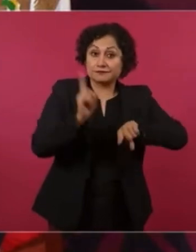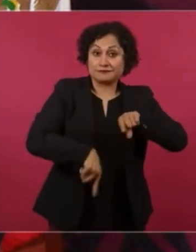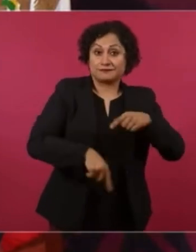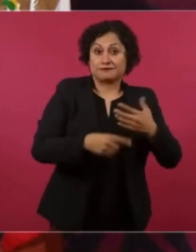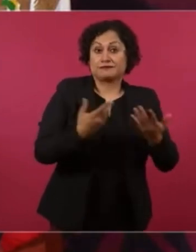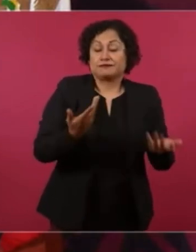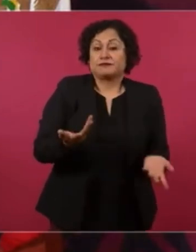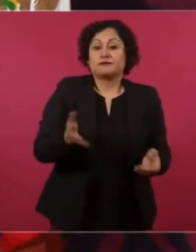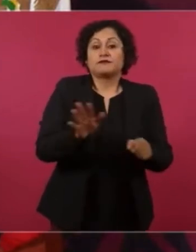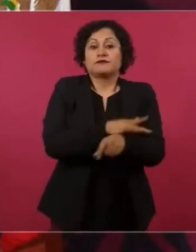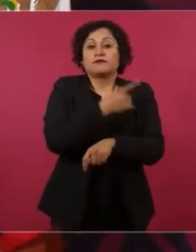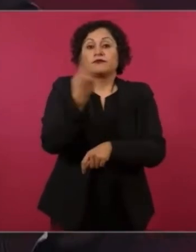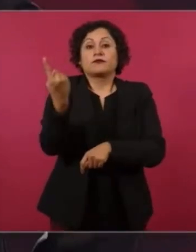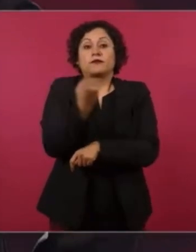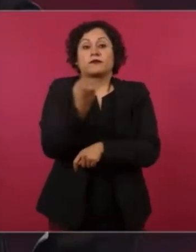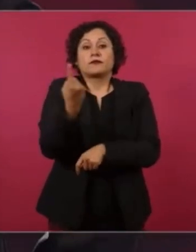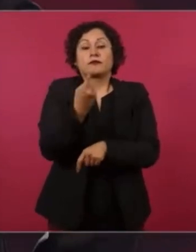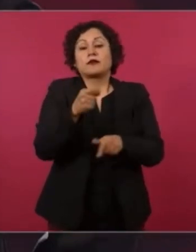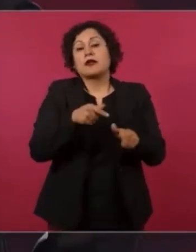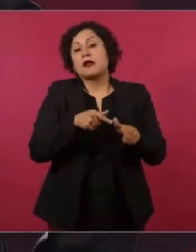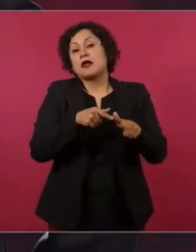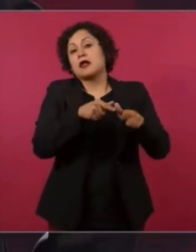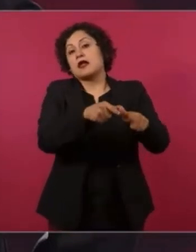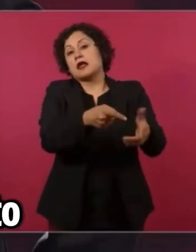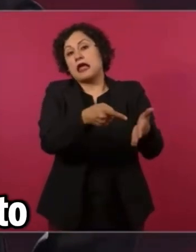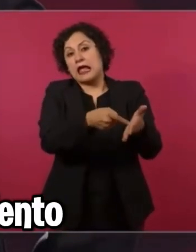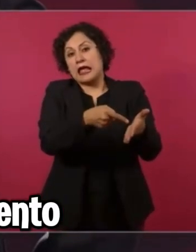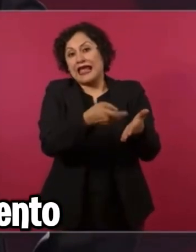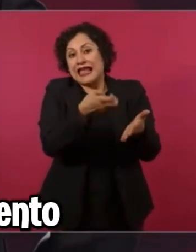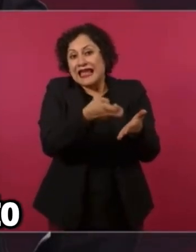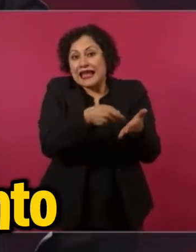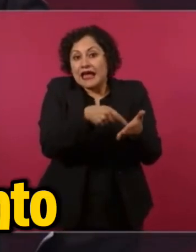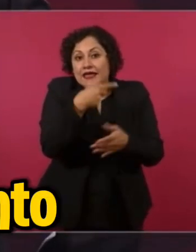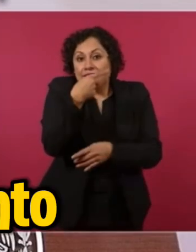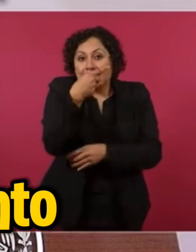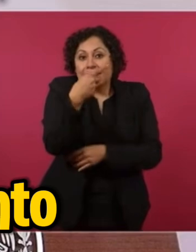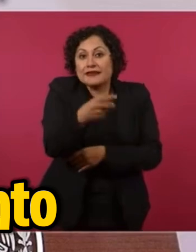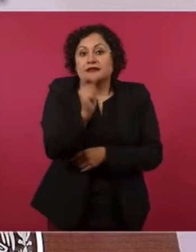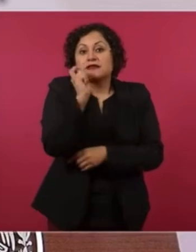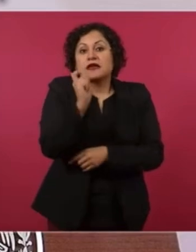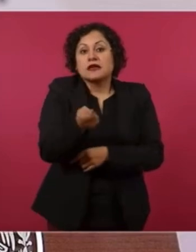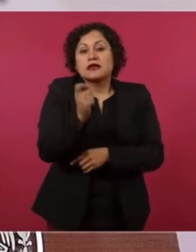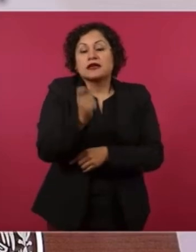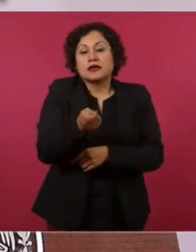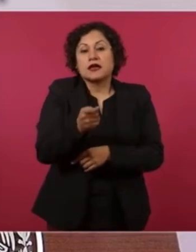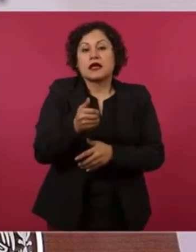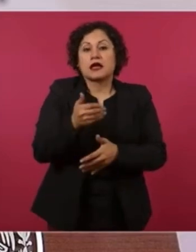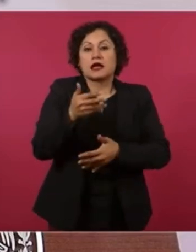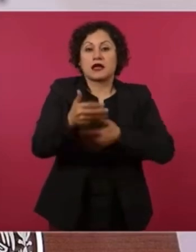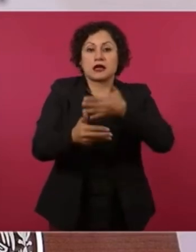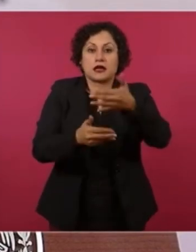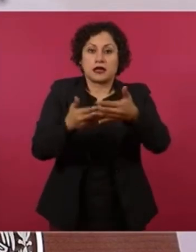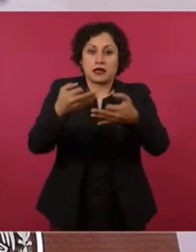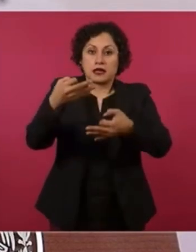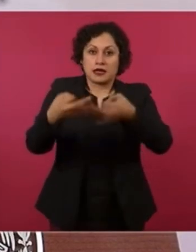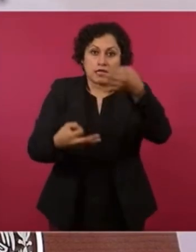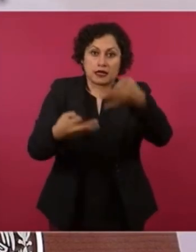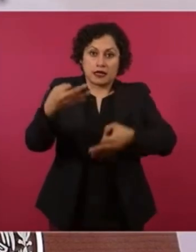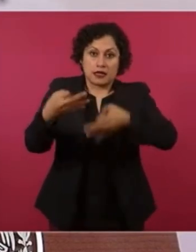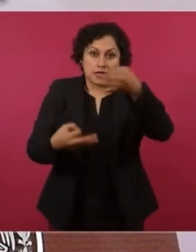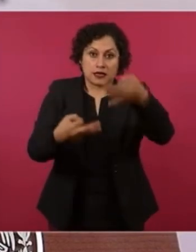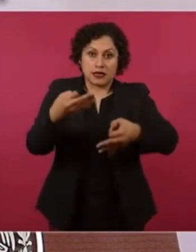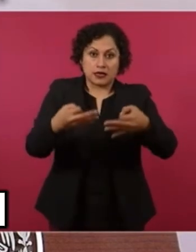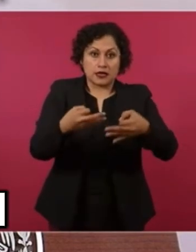No se ha quitado esa jurisprudencia que dice que el procedimiento de enlistamiento, incorporación a la lista de